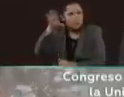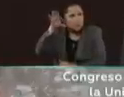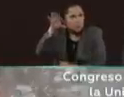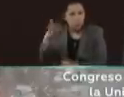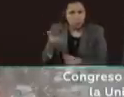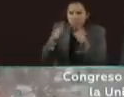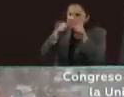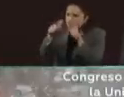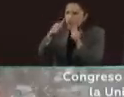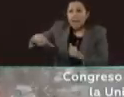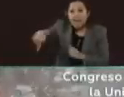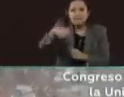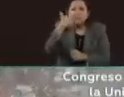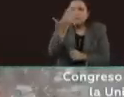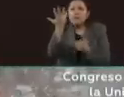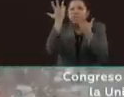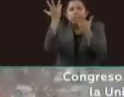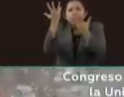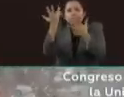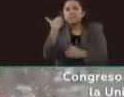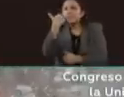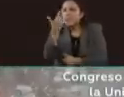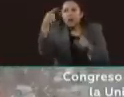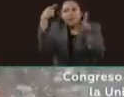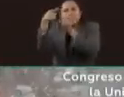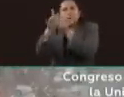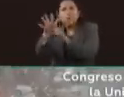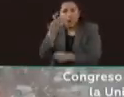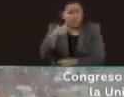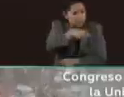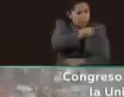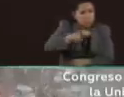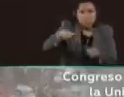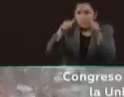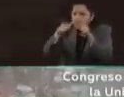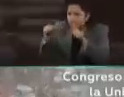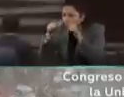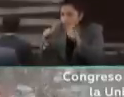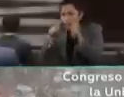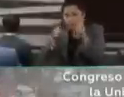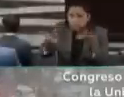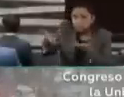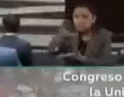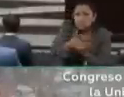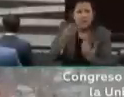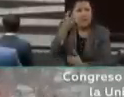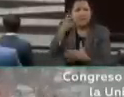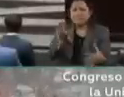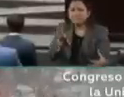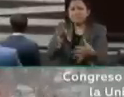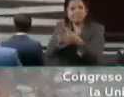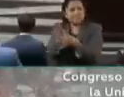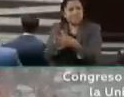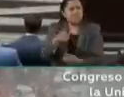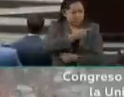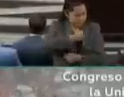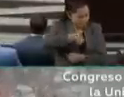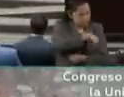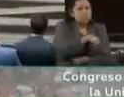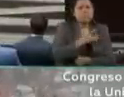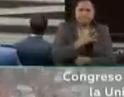legisladores de Morena nos sentimos profundamente orgullosos y agradecidos de continuar con